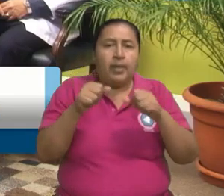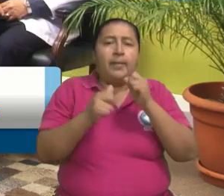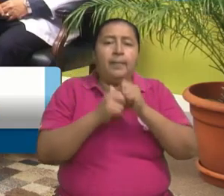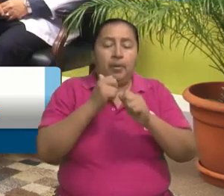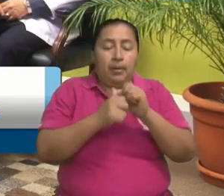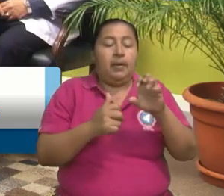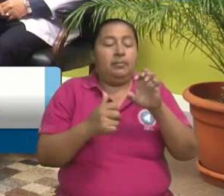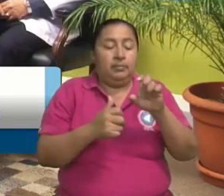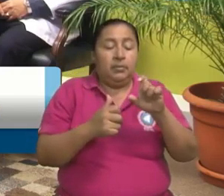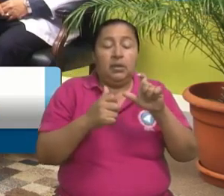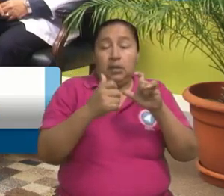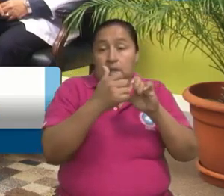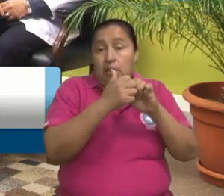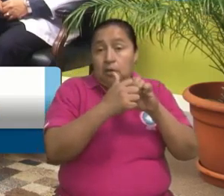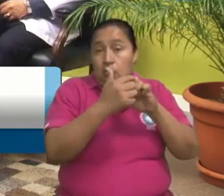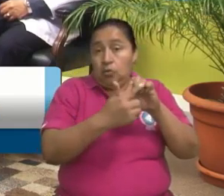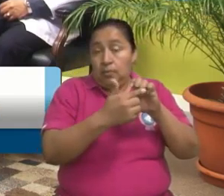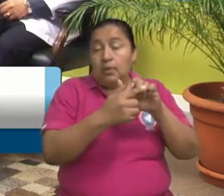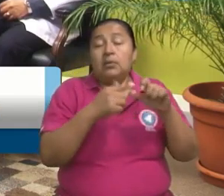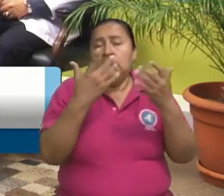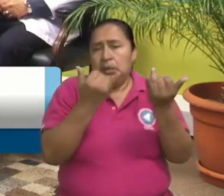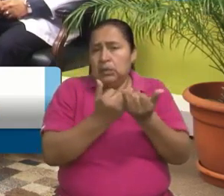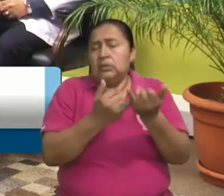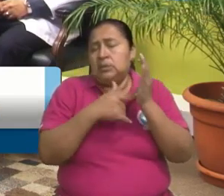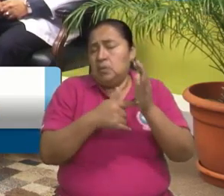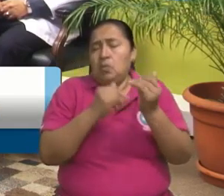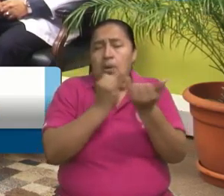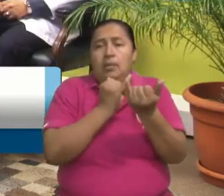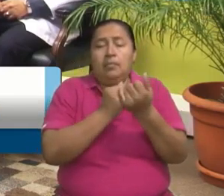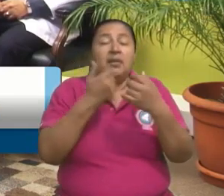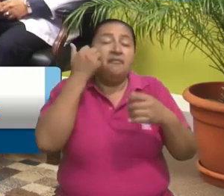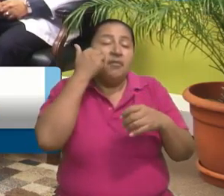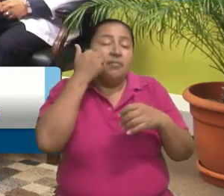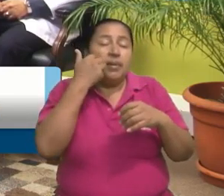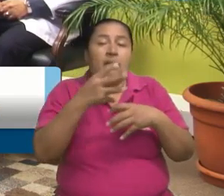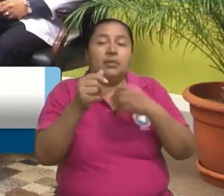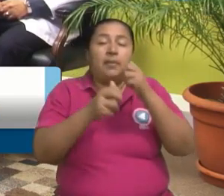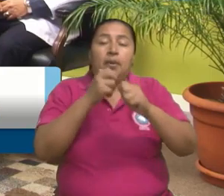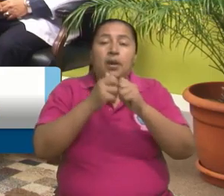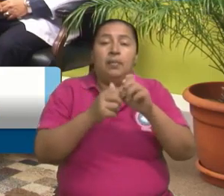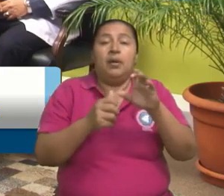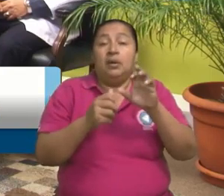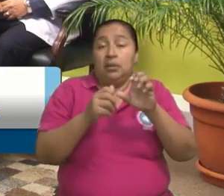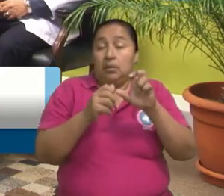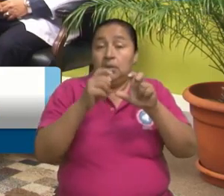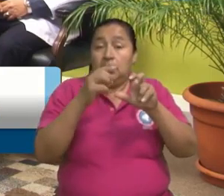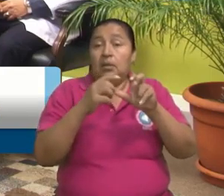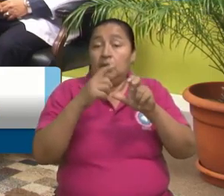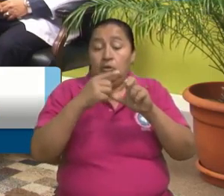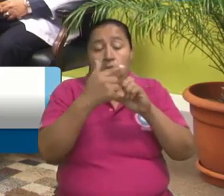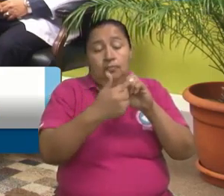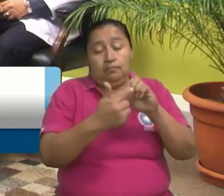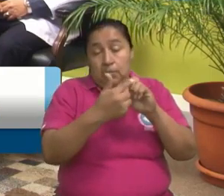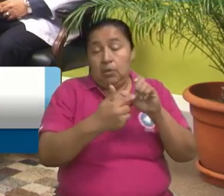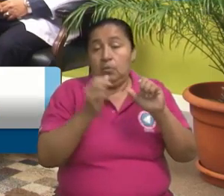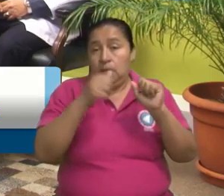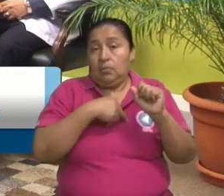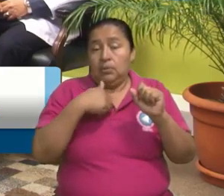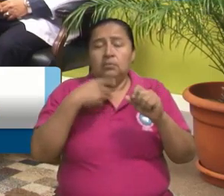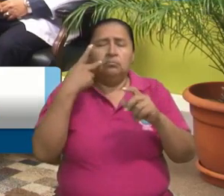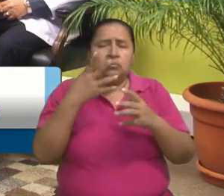oído medio correcto esa es la principal causa de las infecciones del oído medio que es muy frecuente ahora se puede hablar también